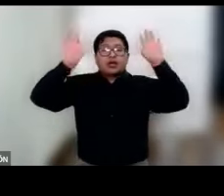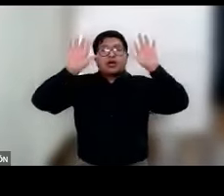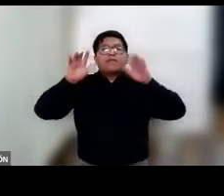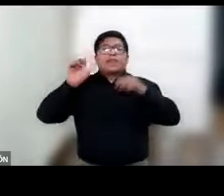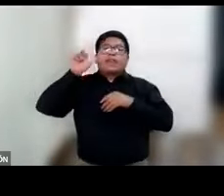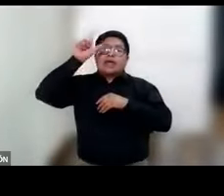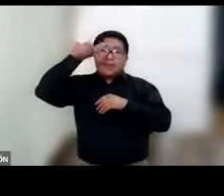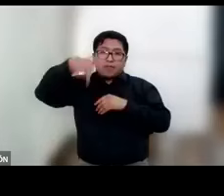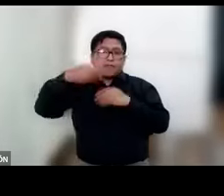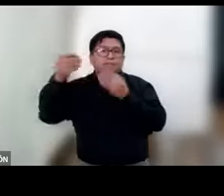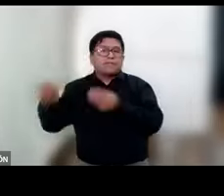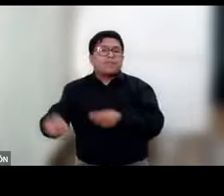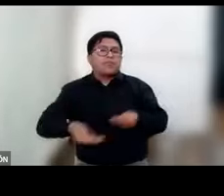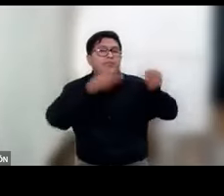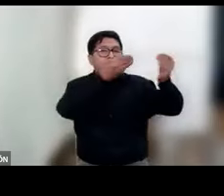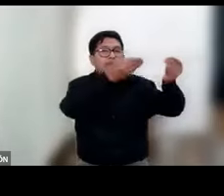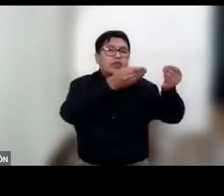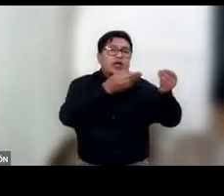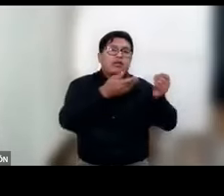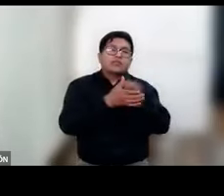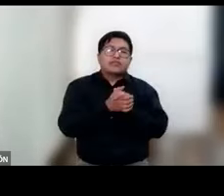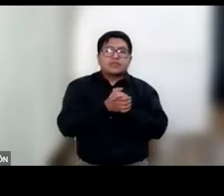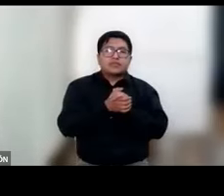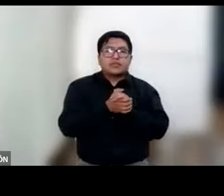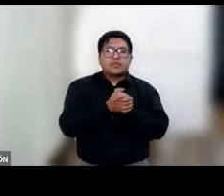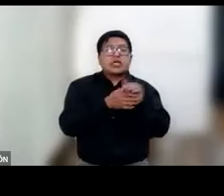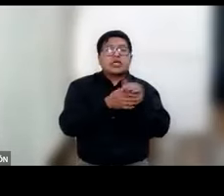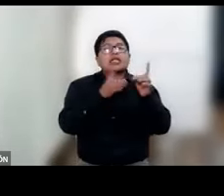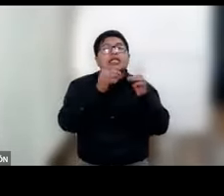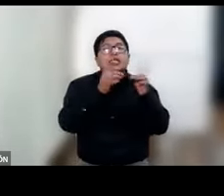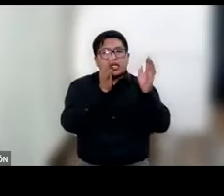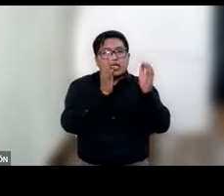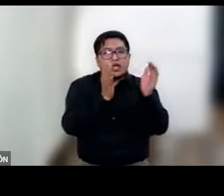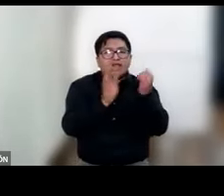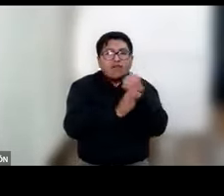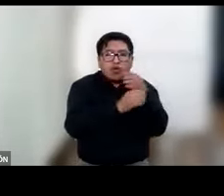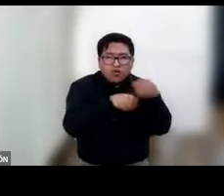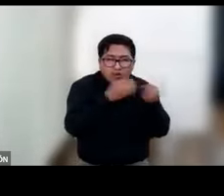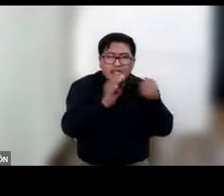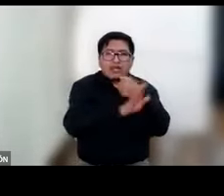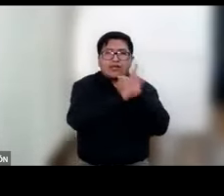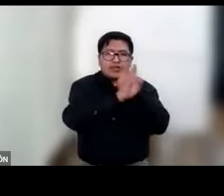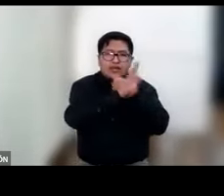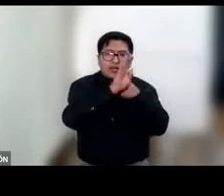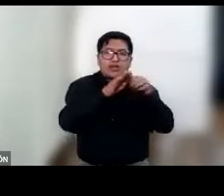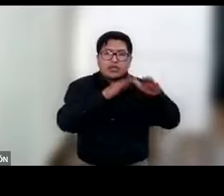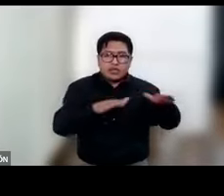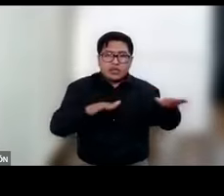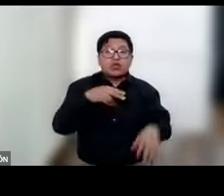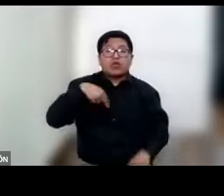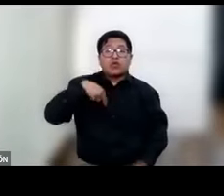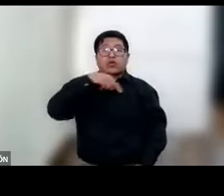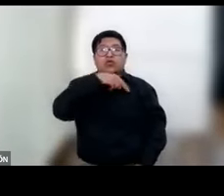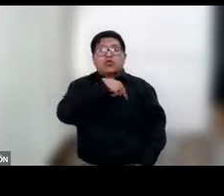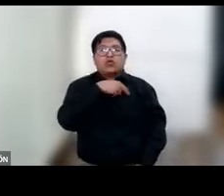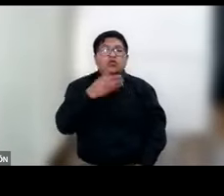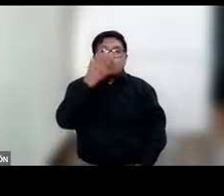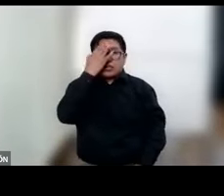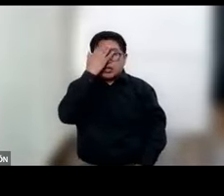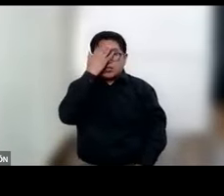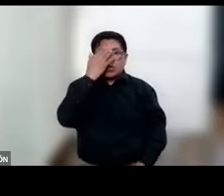la dirección la defensoría del niño ni nosotros no tenemos competencia